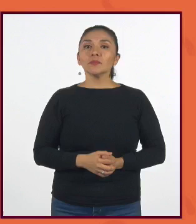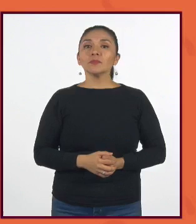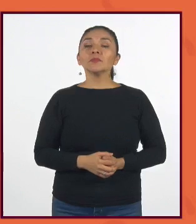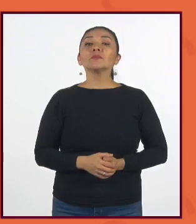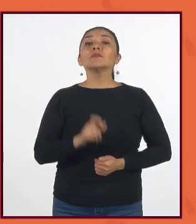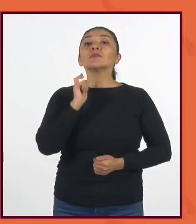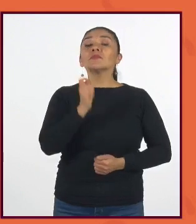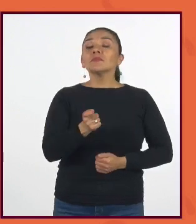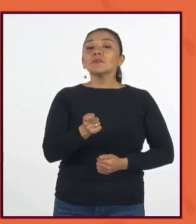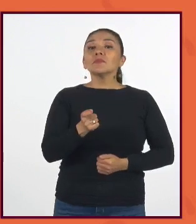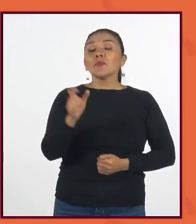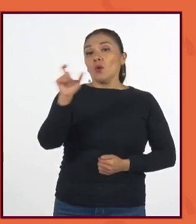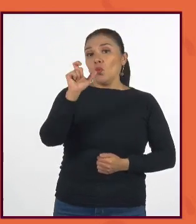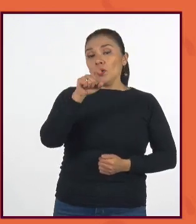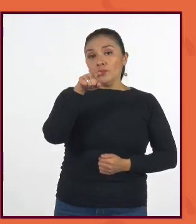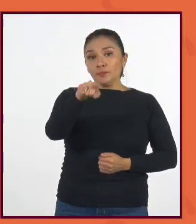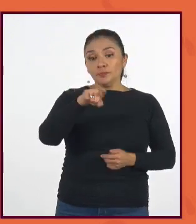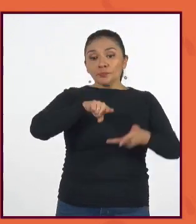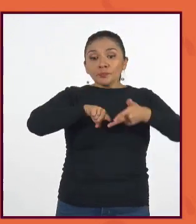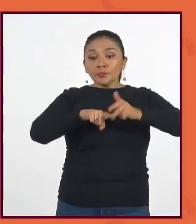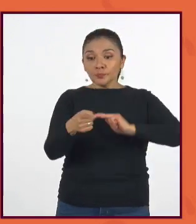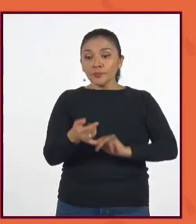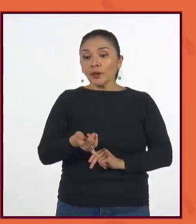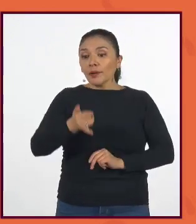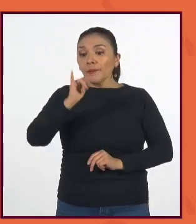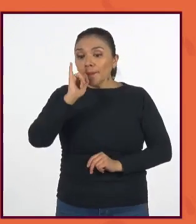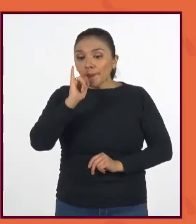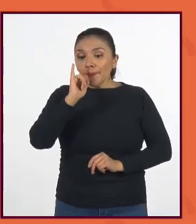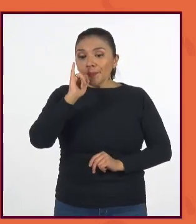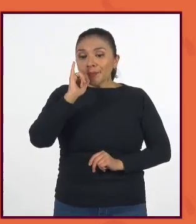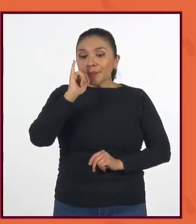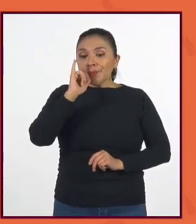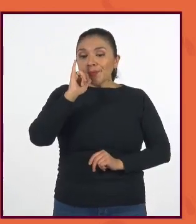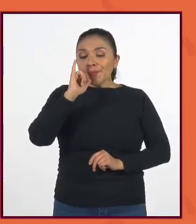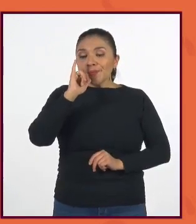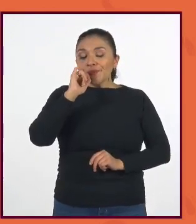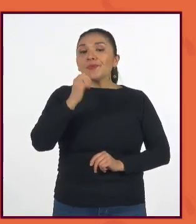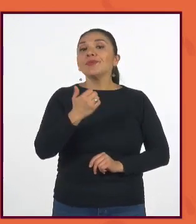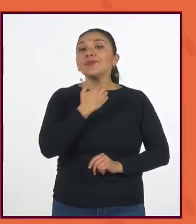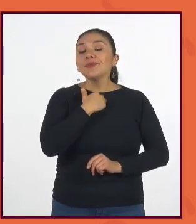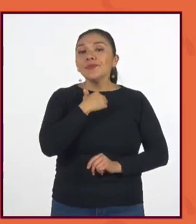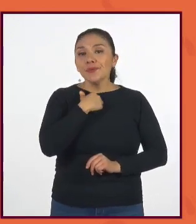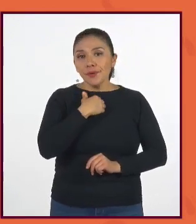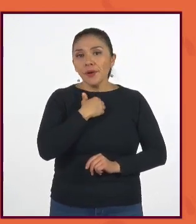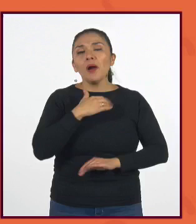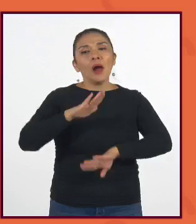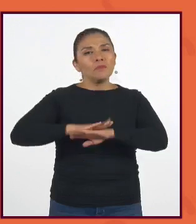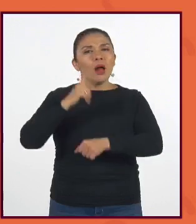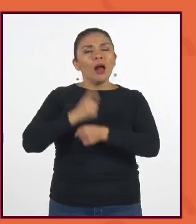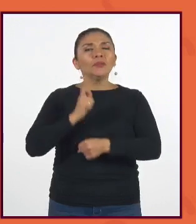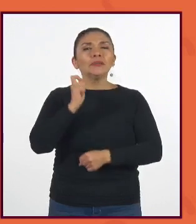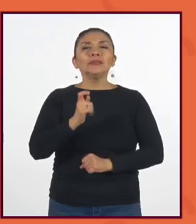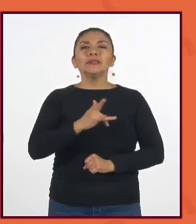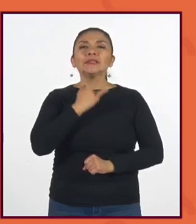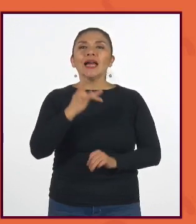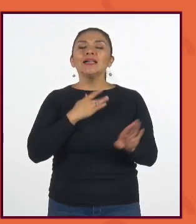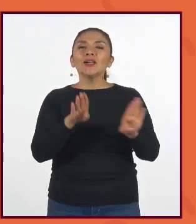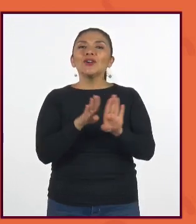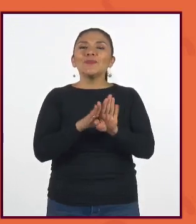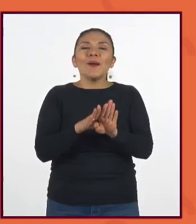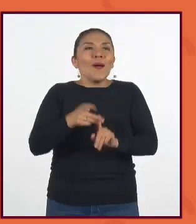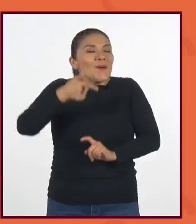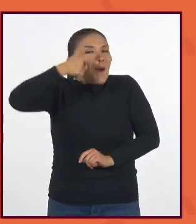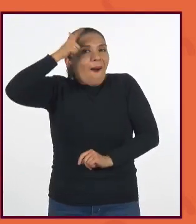o sea, cuando empieza el efecto del alcohol, generalmente es una sensación de euforia,